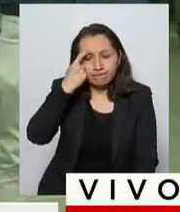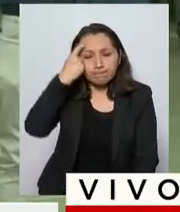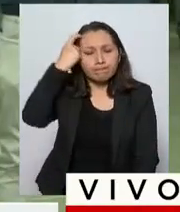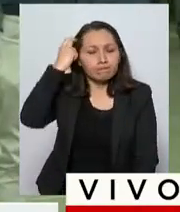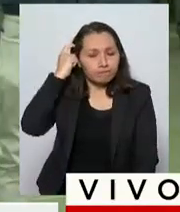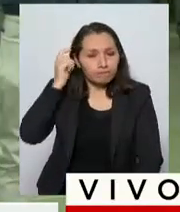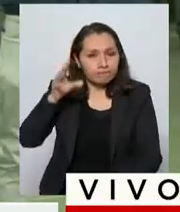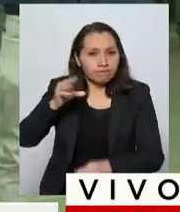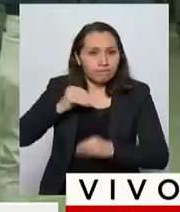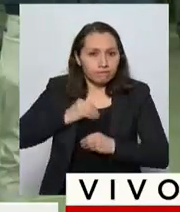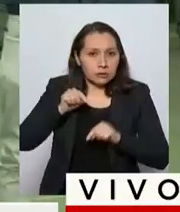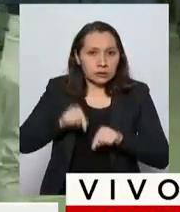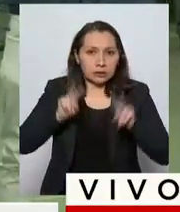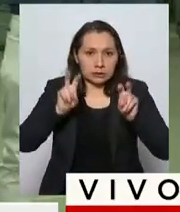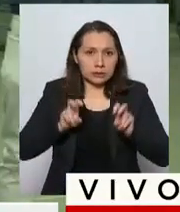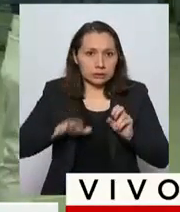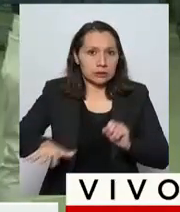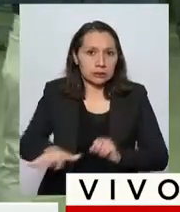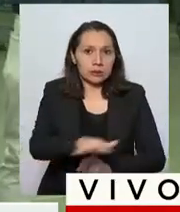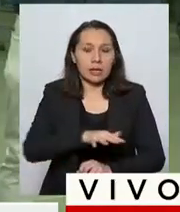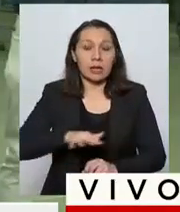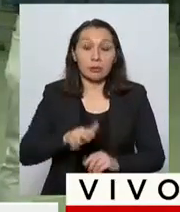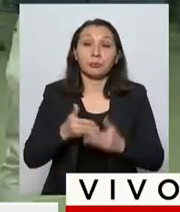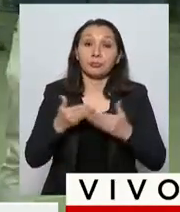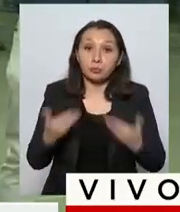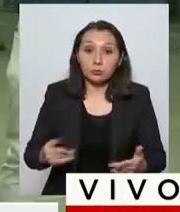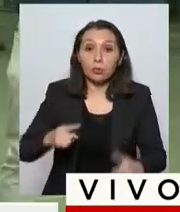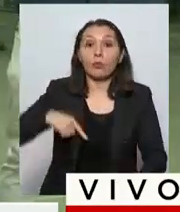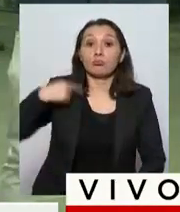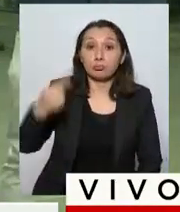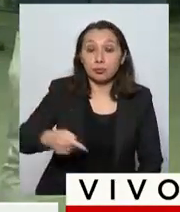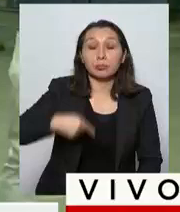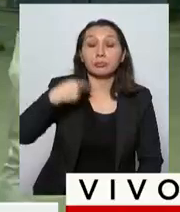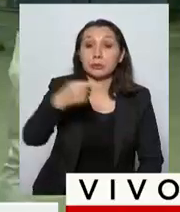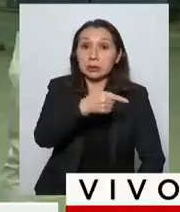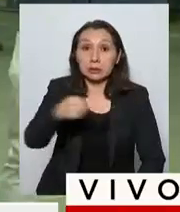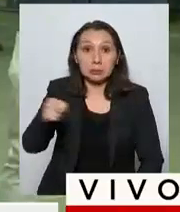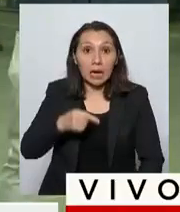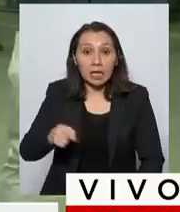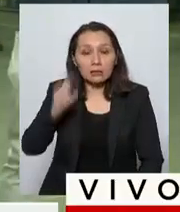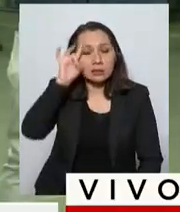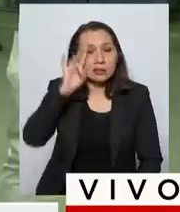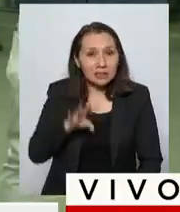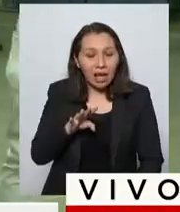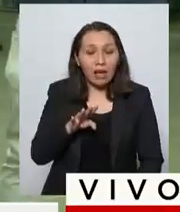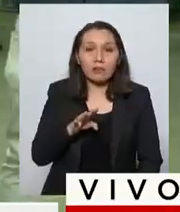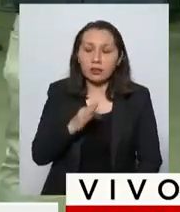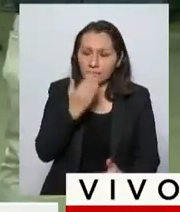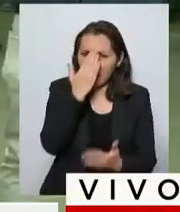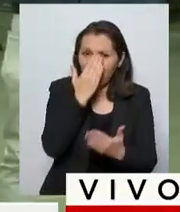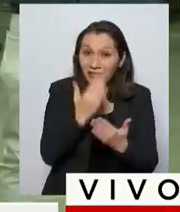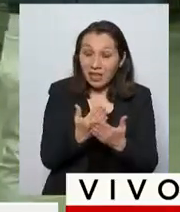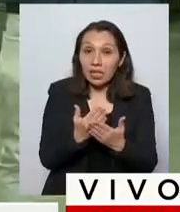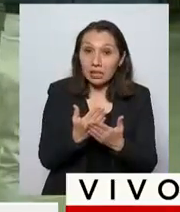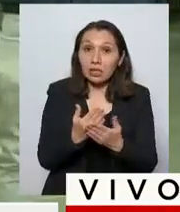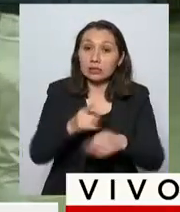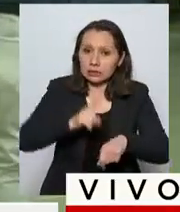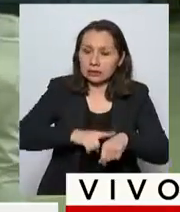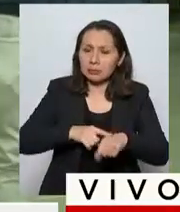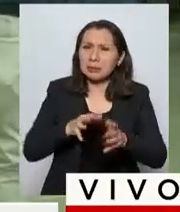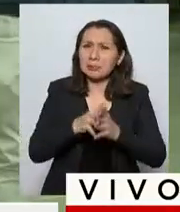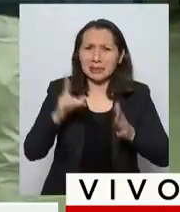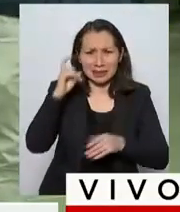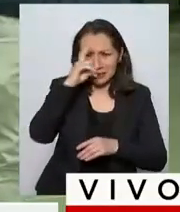esto. Y por eso, durante las próximas semanas, sabemos que vamos a enfrentar los tiempos